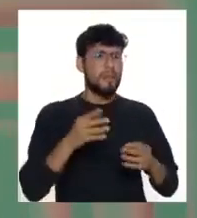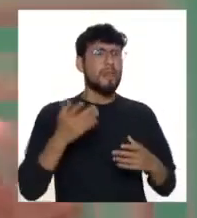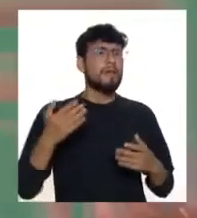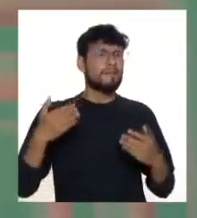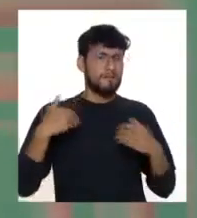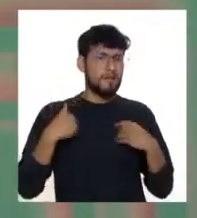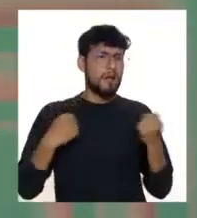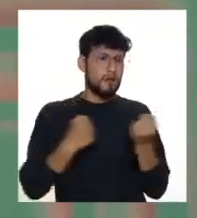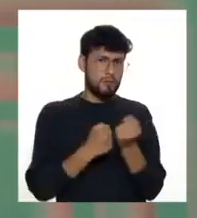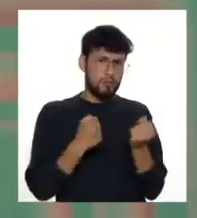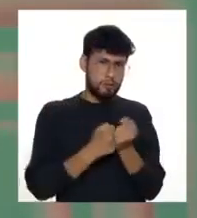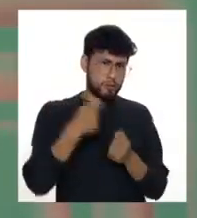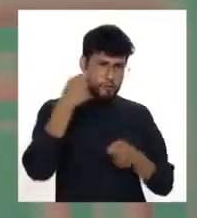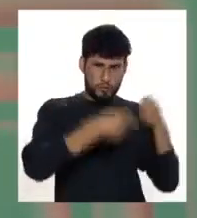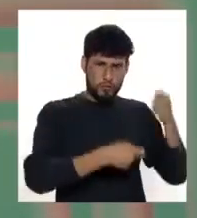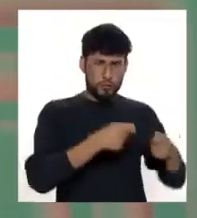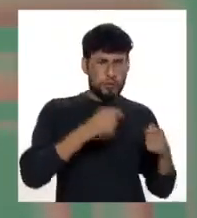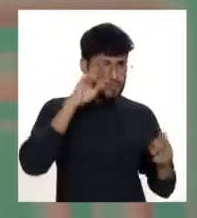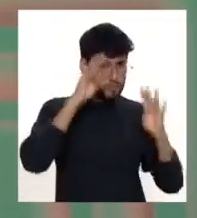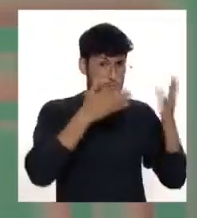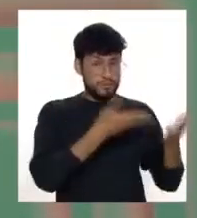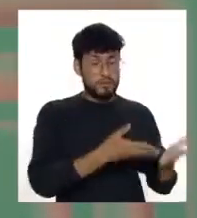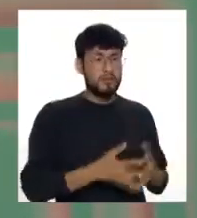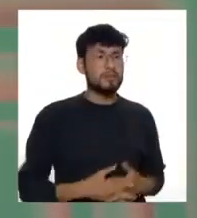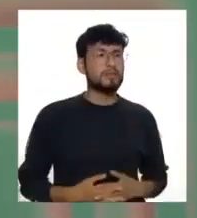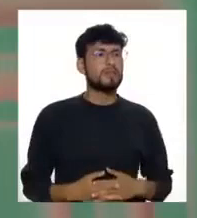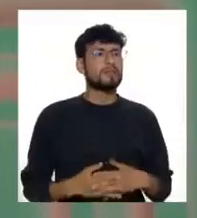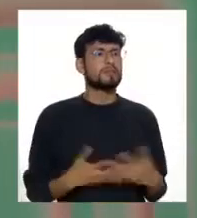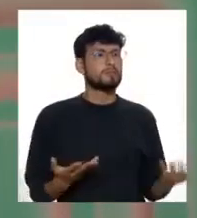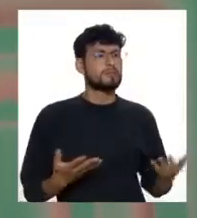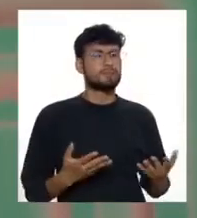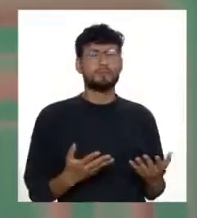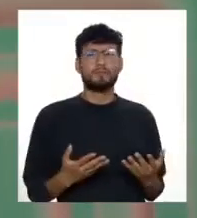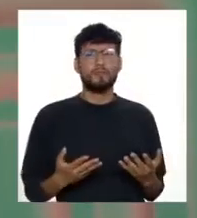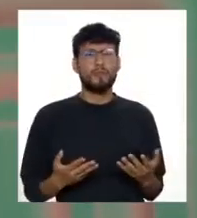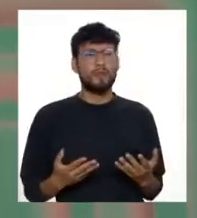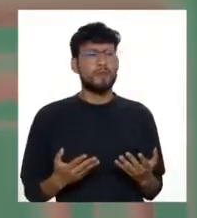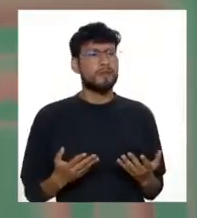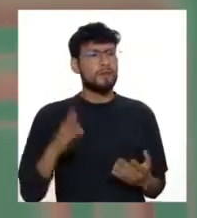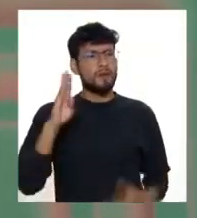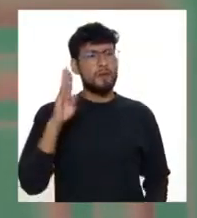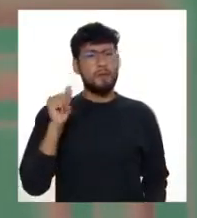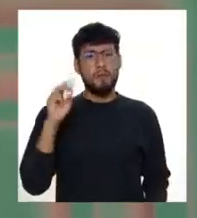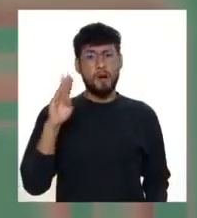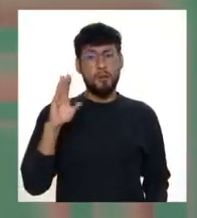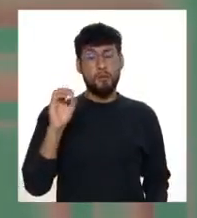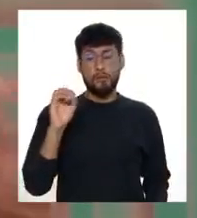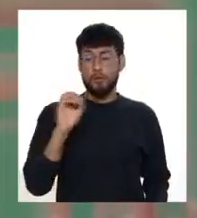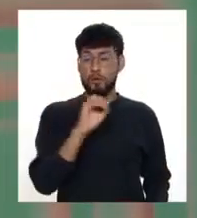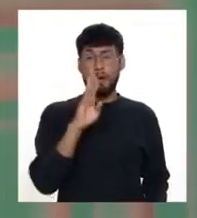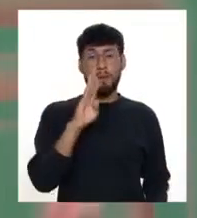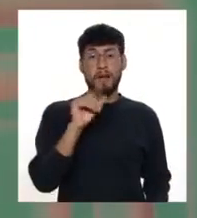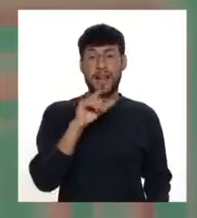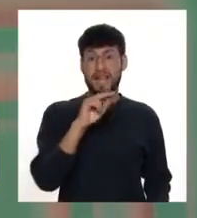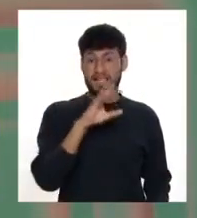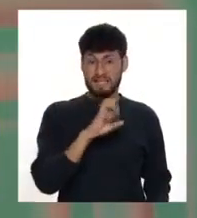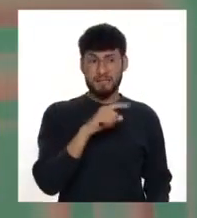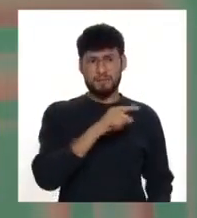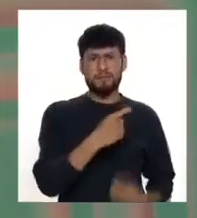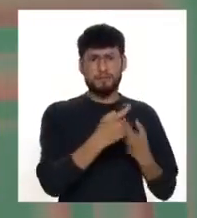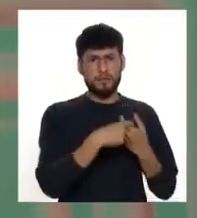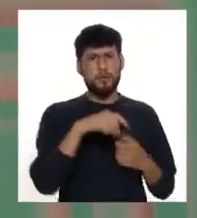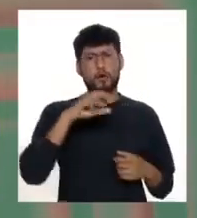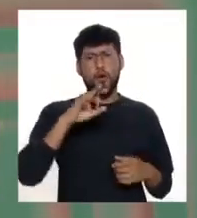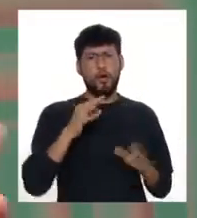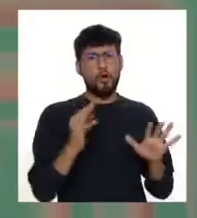financiamos el el emprendimiento de eh bambo balance eh ellos forman parte de la